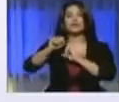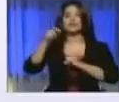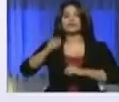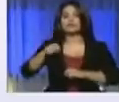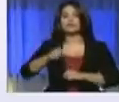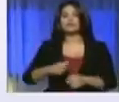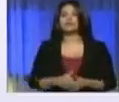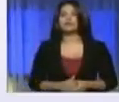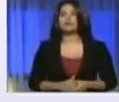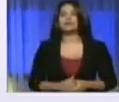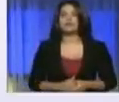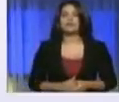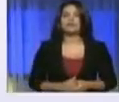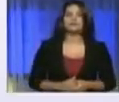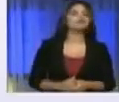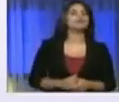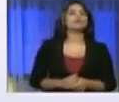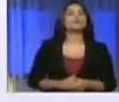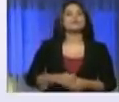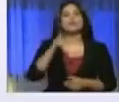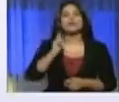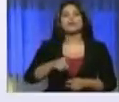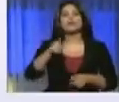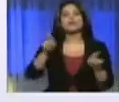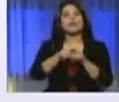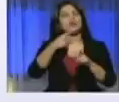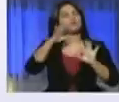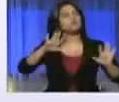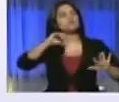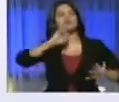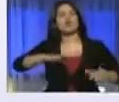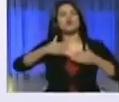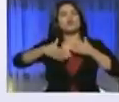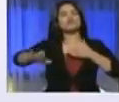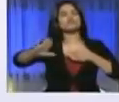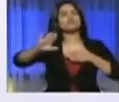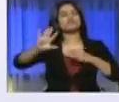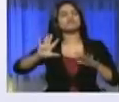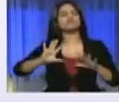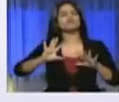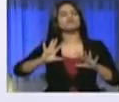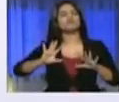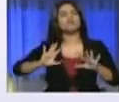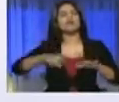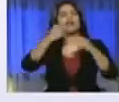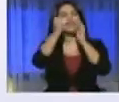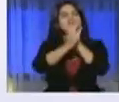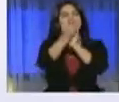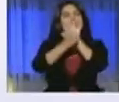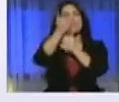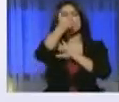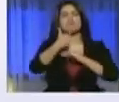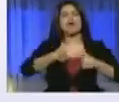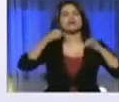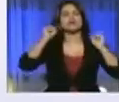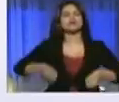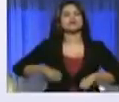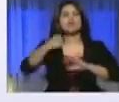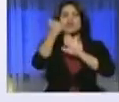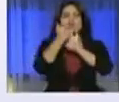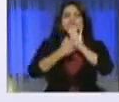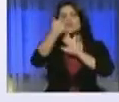Y dijo, la historia me absolverá, como una sentencia, como un decreto de la vida, y así ha